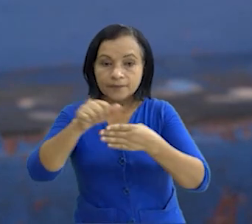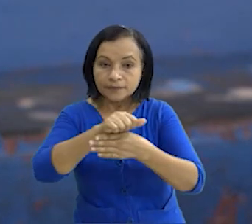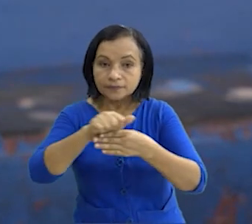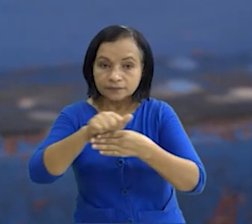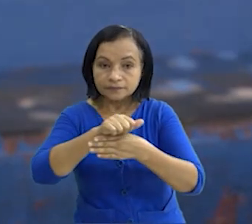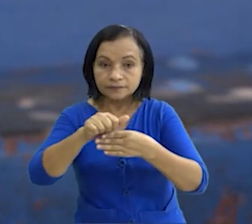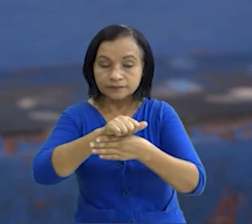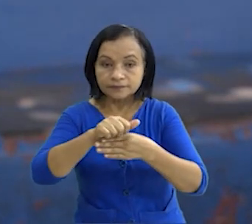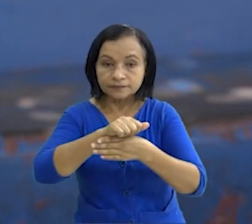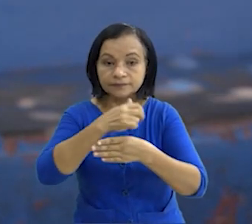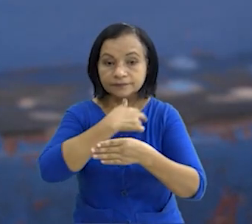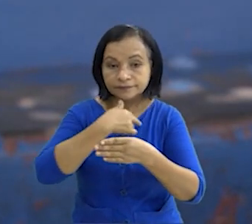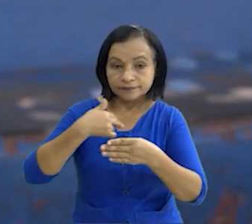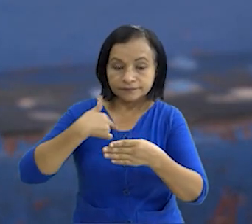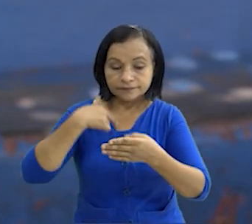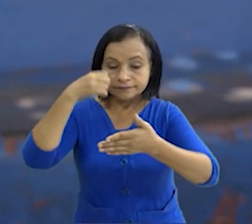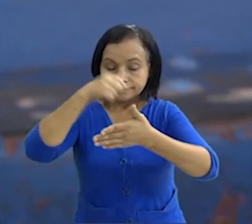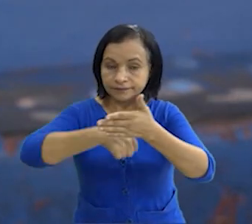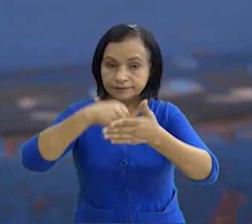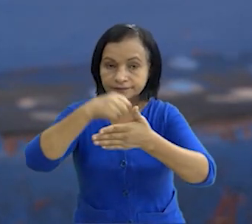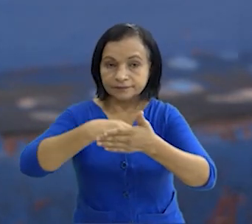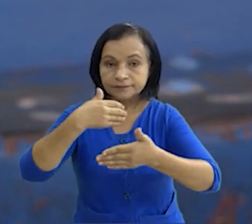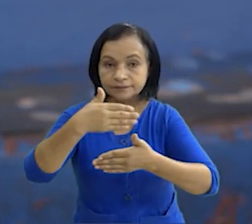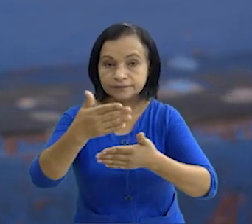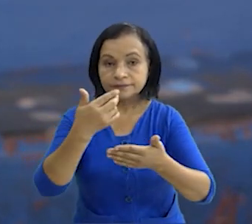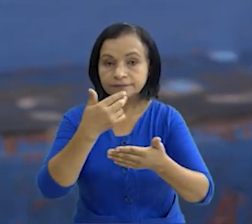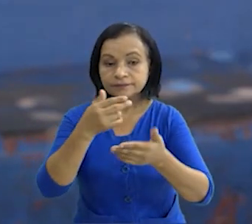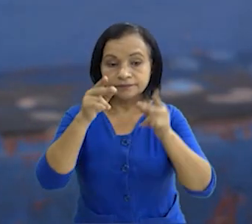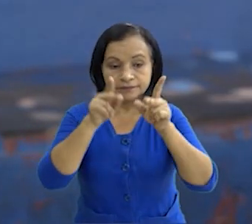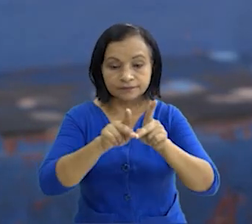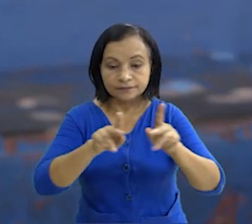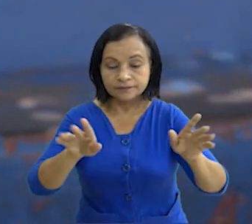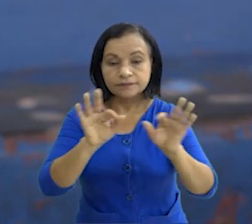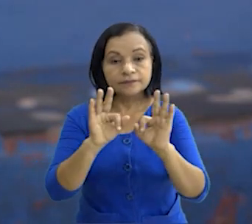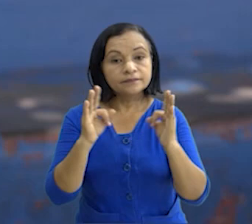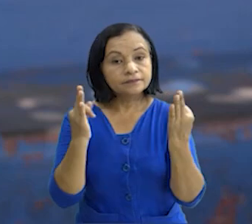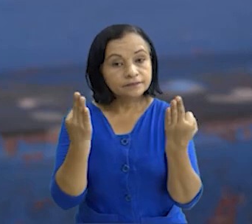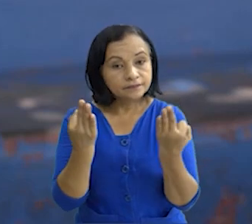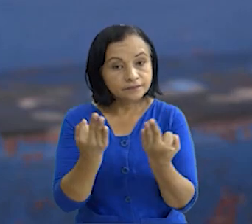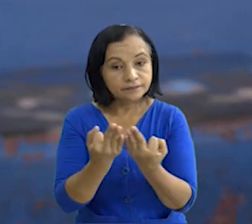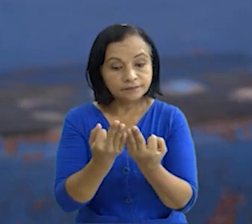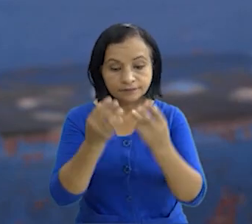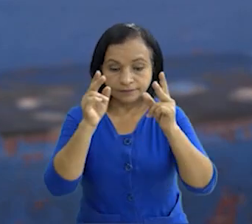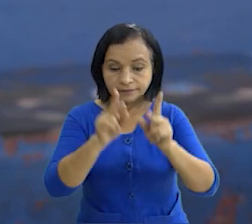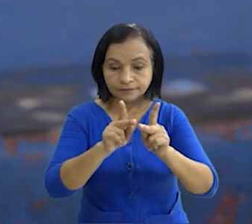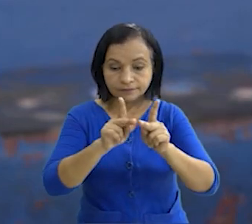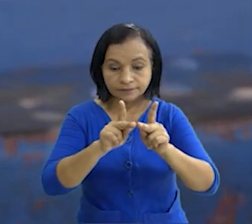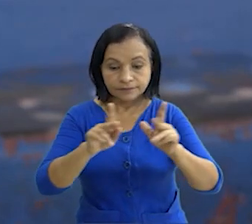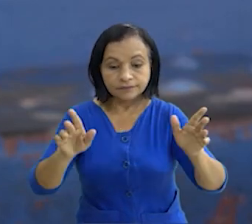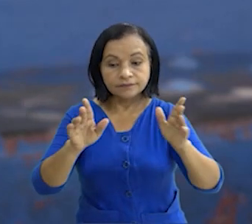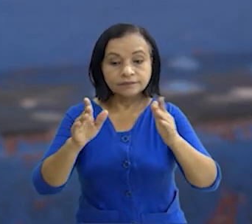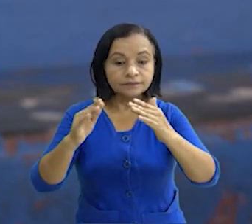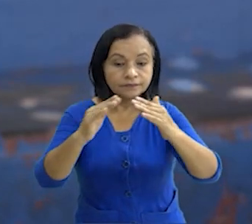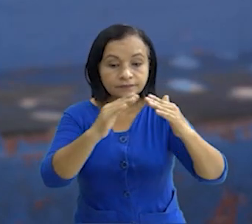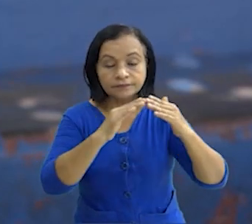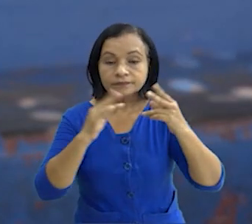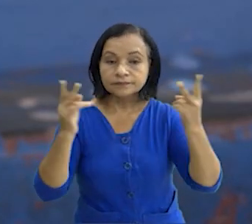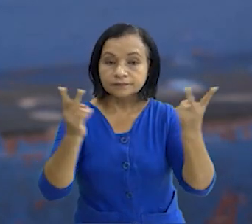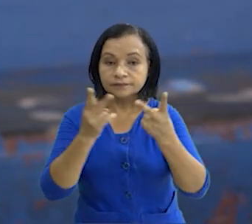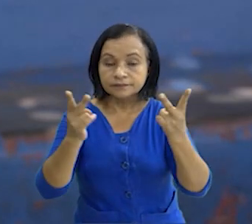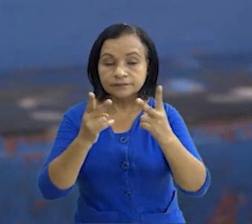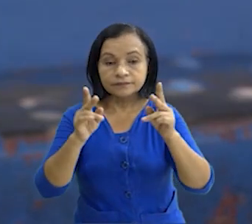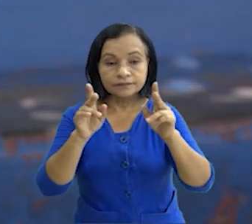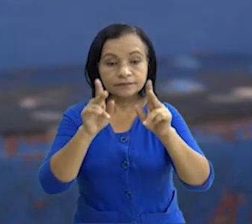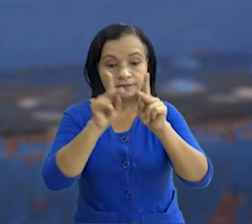preparación, y que vamos a fortalecer precisamente los planes familiares, los planes de la comunidad y los